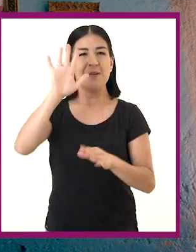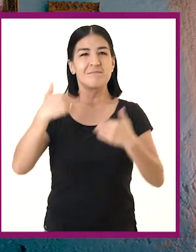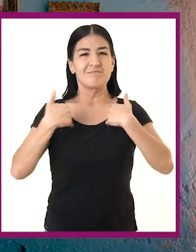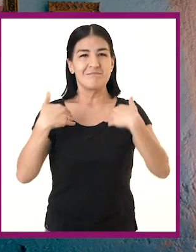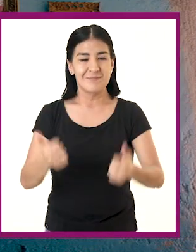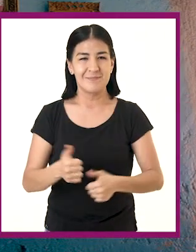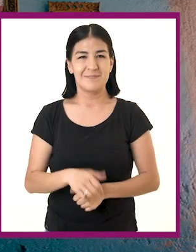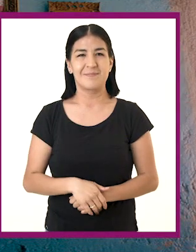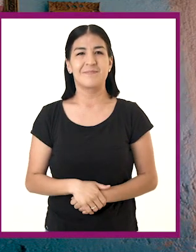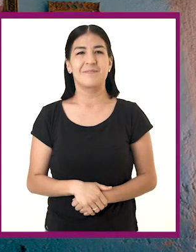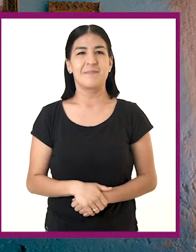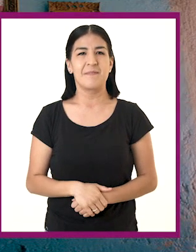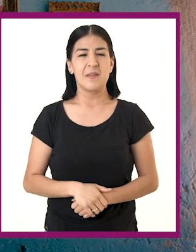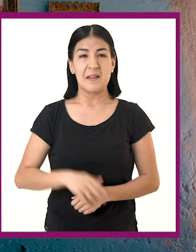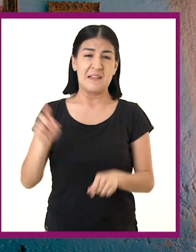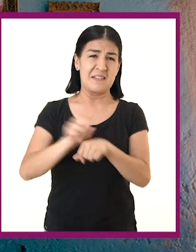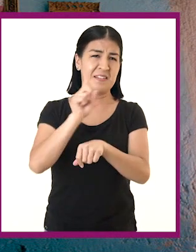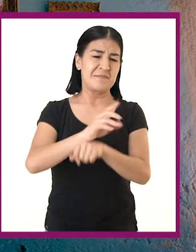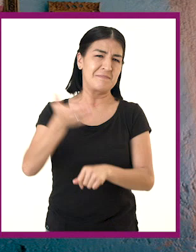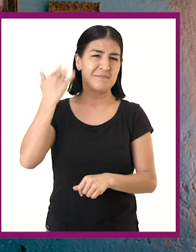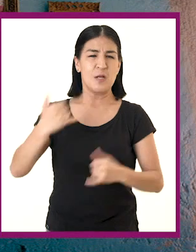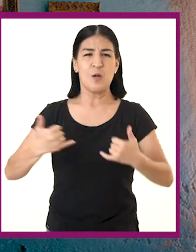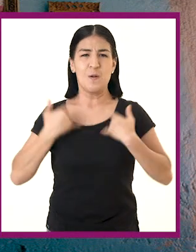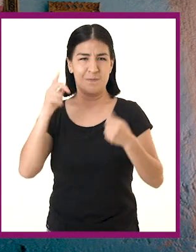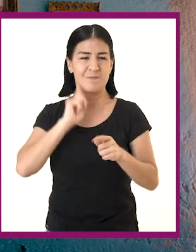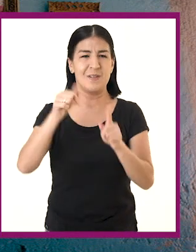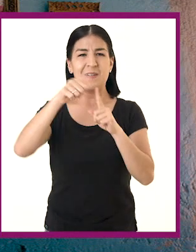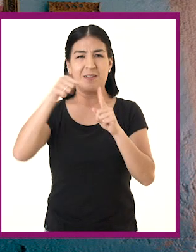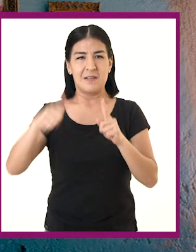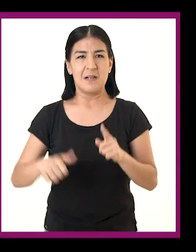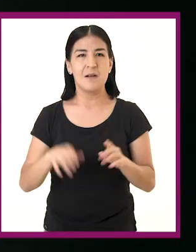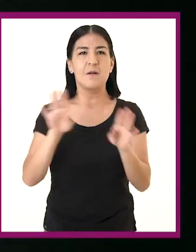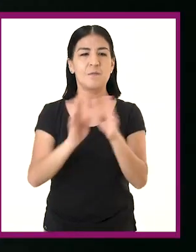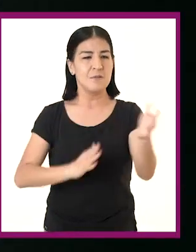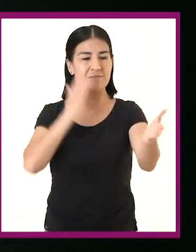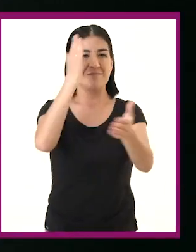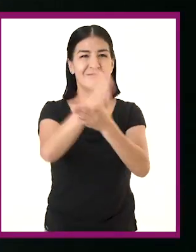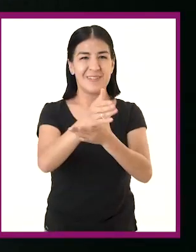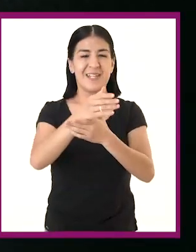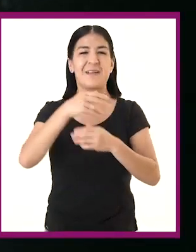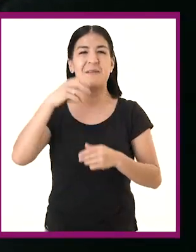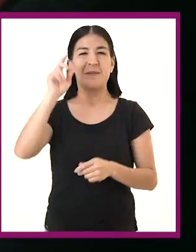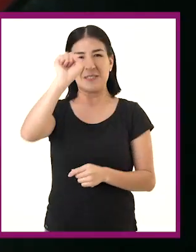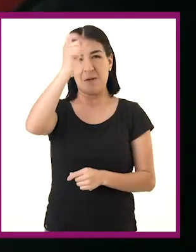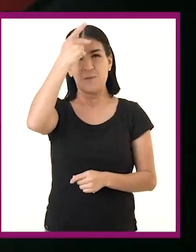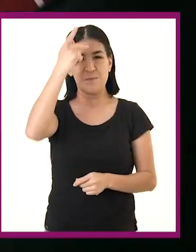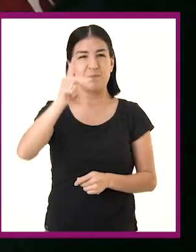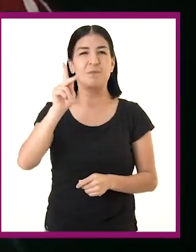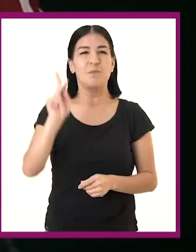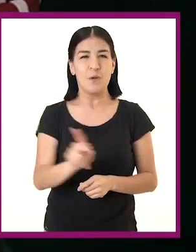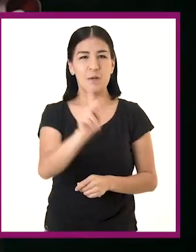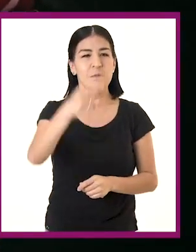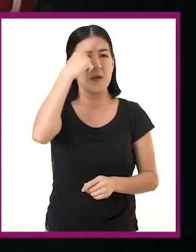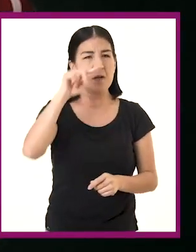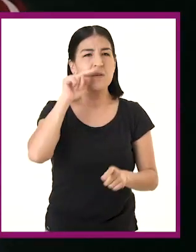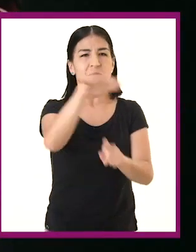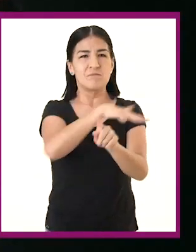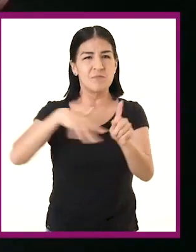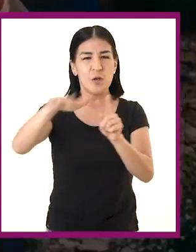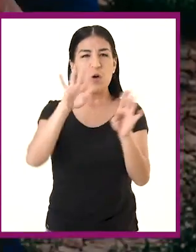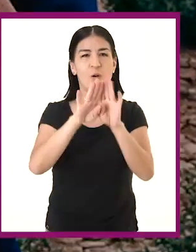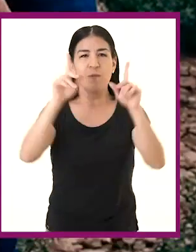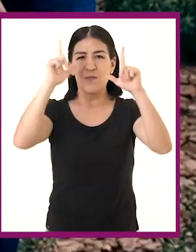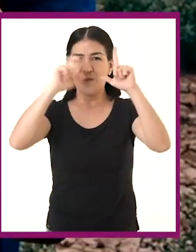entendimiento. De muy joven realizó un viaje a la Sierra Tarahumara y desde entonces comenzó a mezclar la sociología y